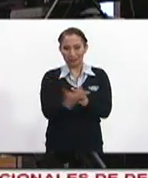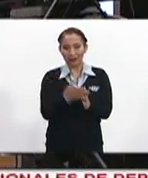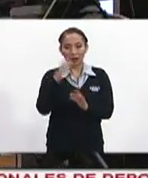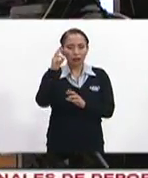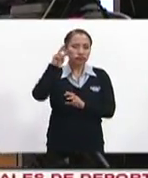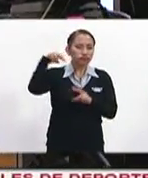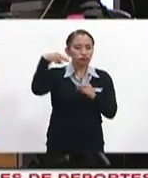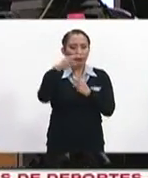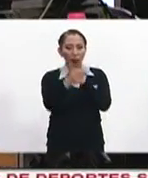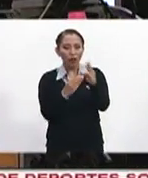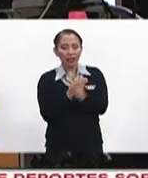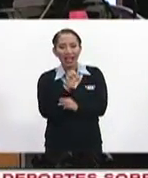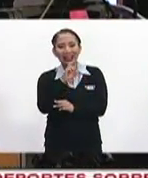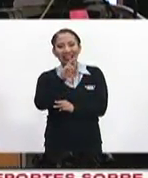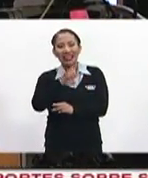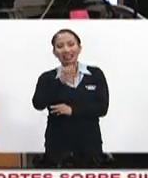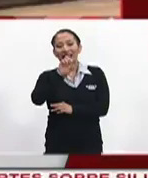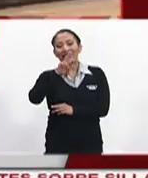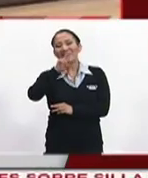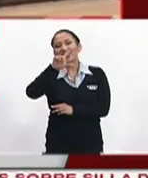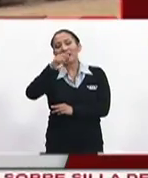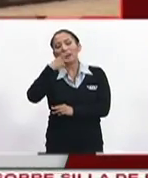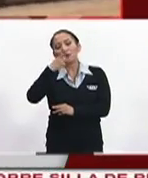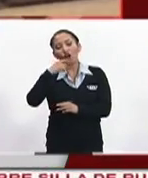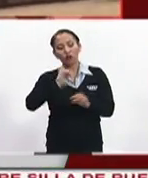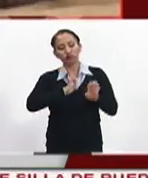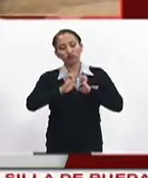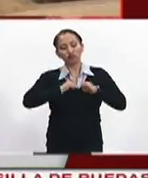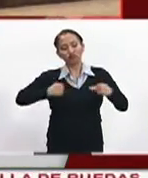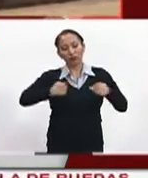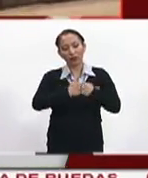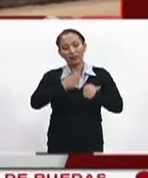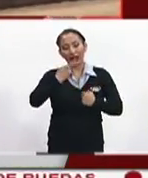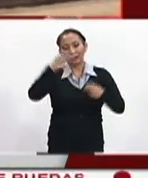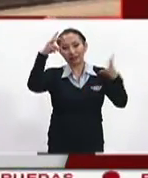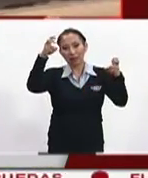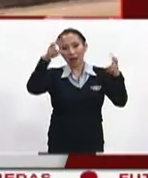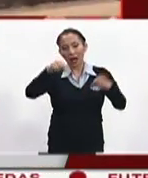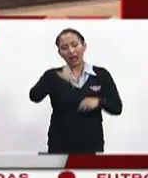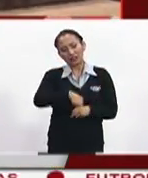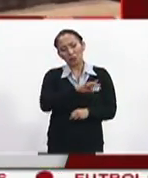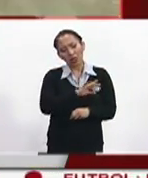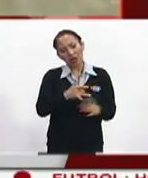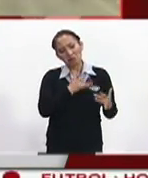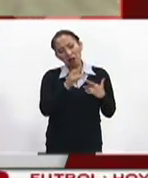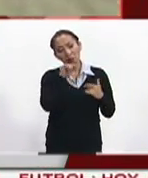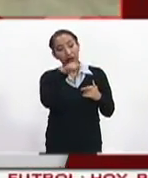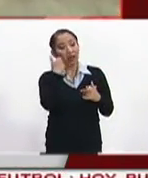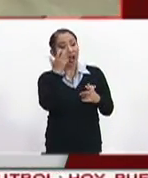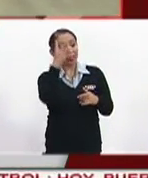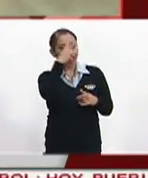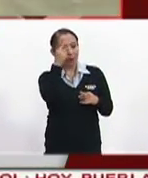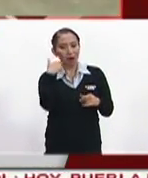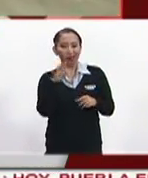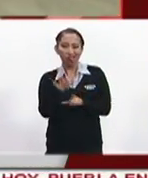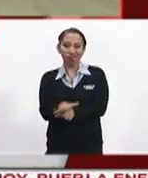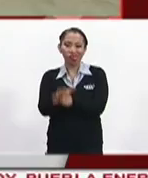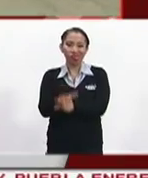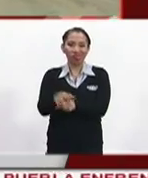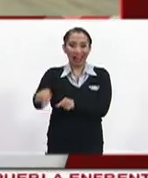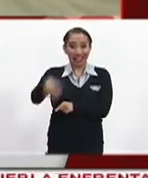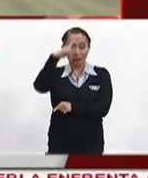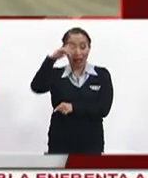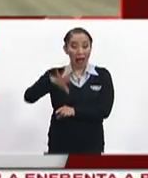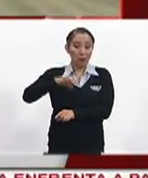sección Visión Global, Enrique Sevilla nos habló sobre la Guardia Nacional en la frontera. Esto se puede haber interpretado como un intento de Donald Trump para ejercer